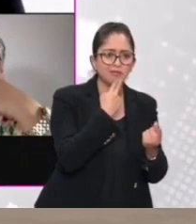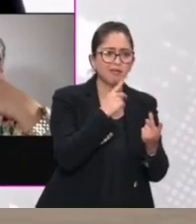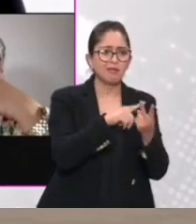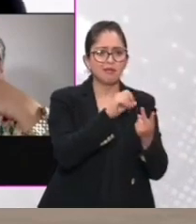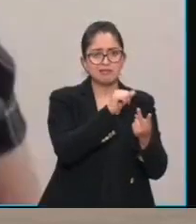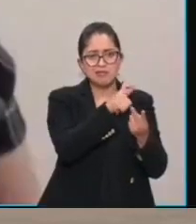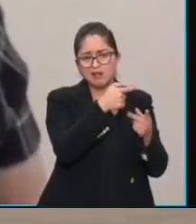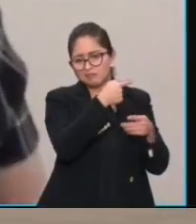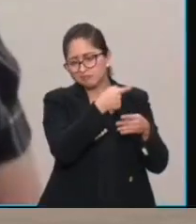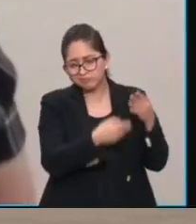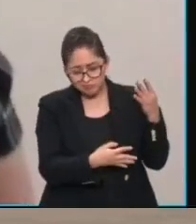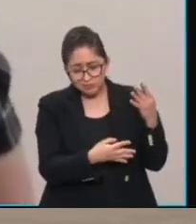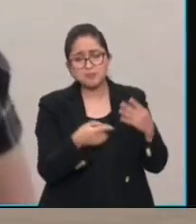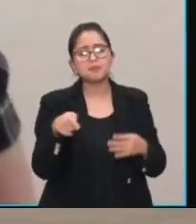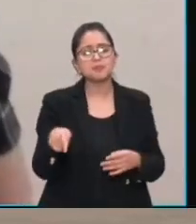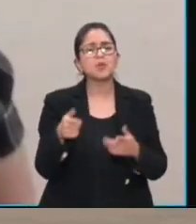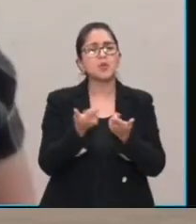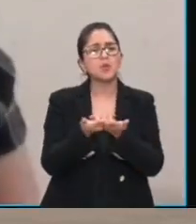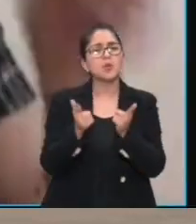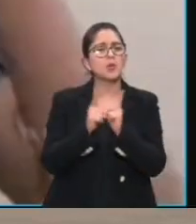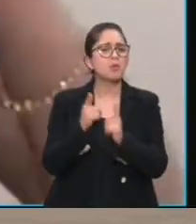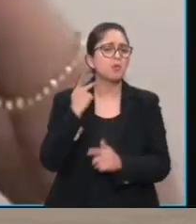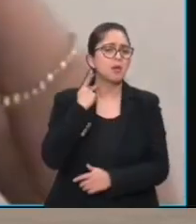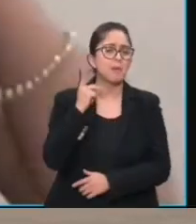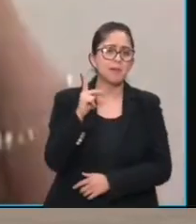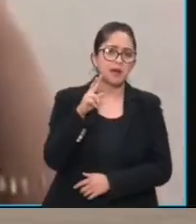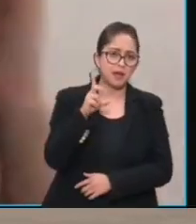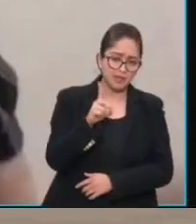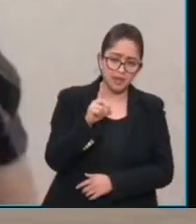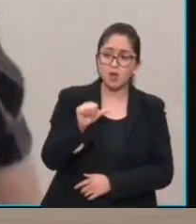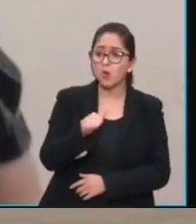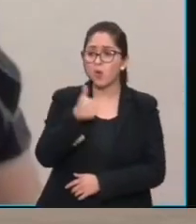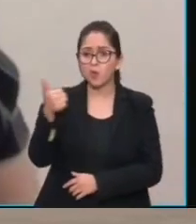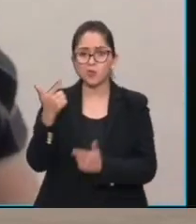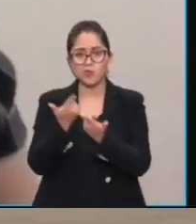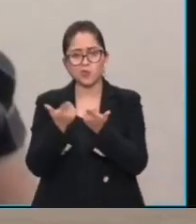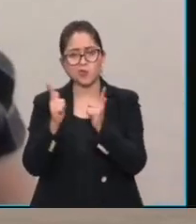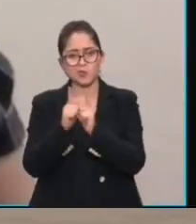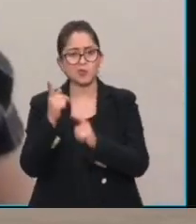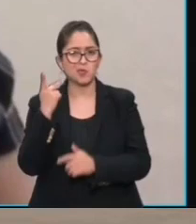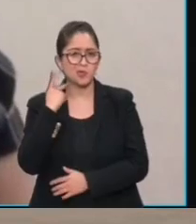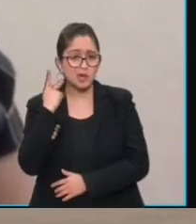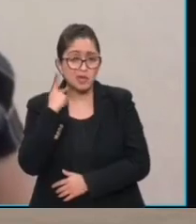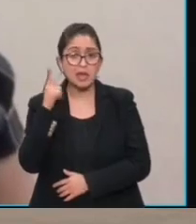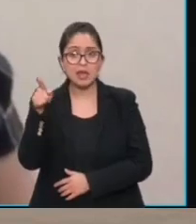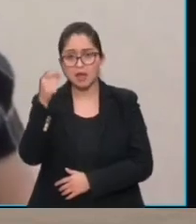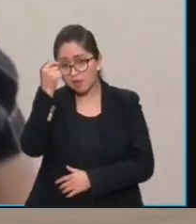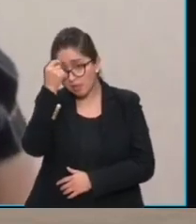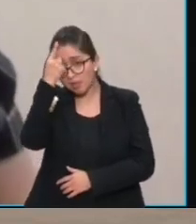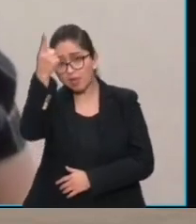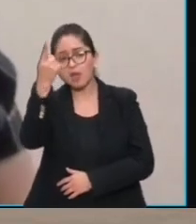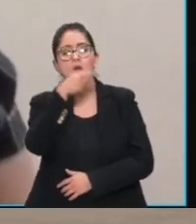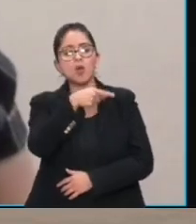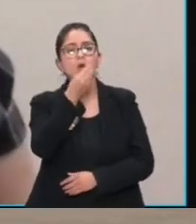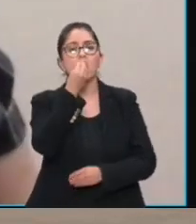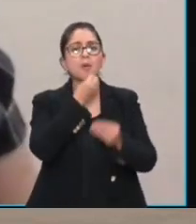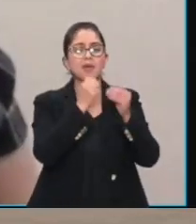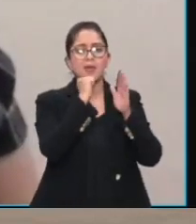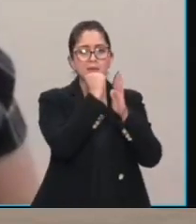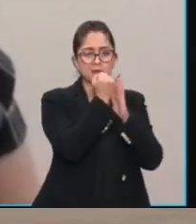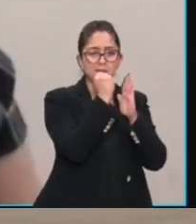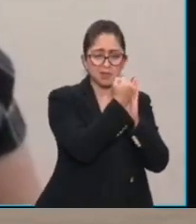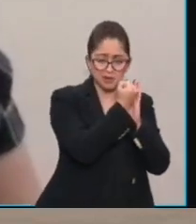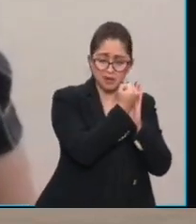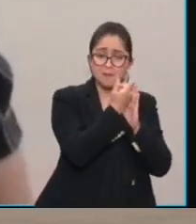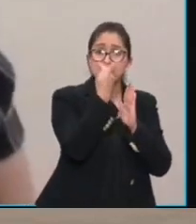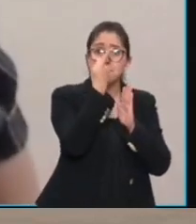el Partido de la Revolución Democrática, junto con otros partidos, implementaron el tema del etiquetado. Aquí el problema está en que el Estado como tal